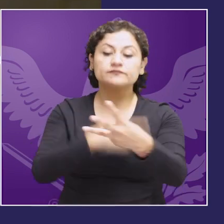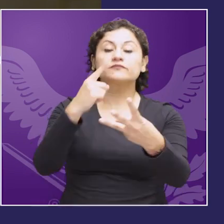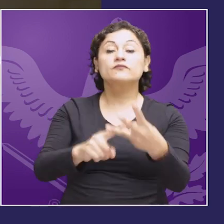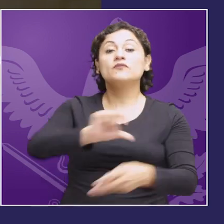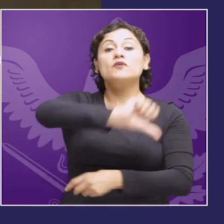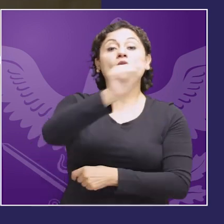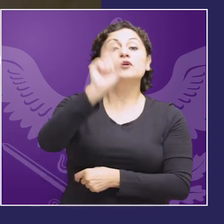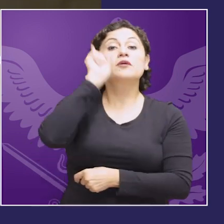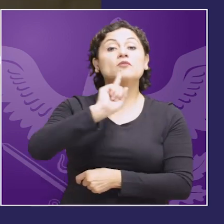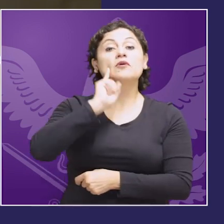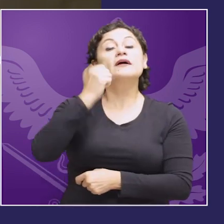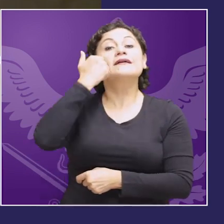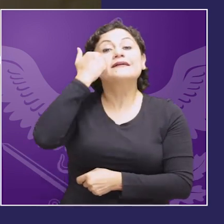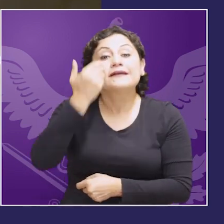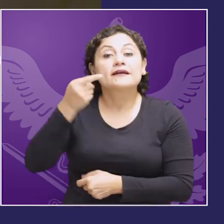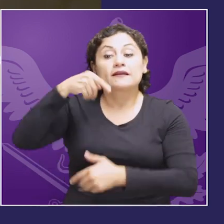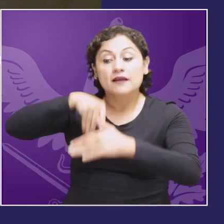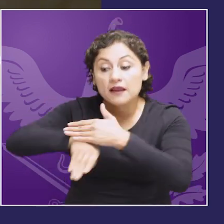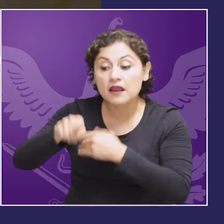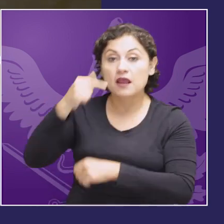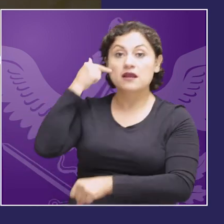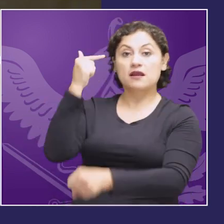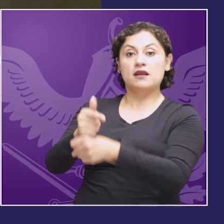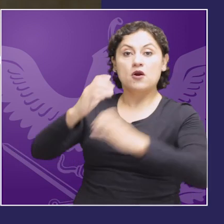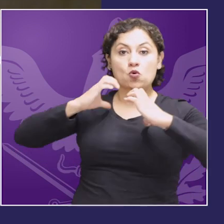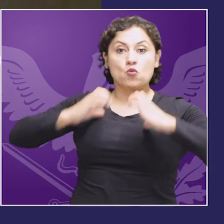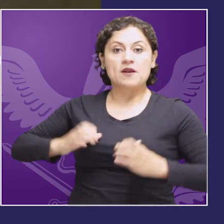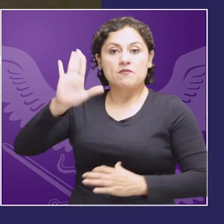señor, evítese problemas, lo mejor es que el cuerpo sea cremado.